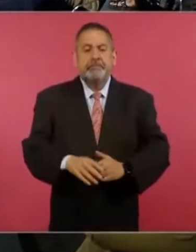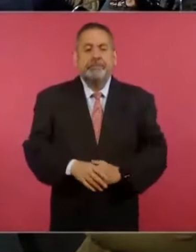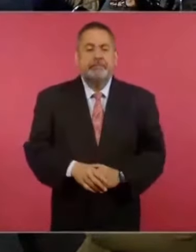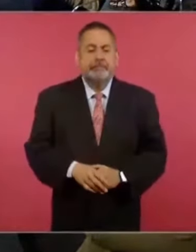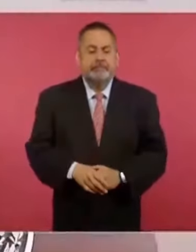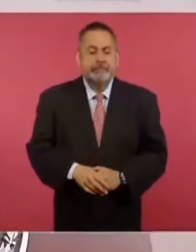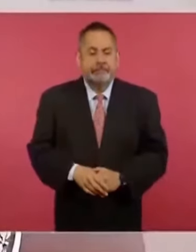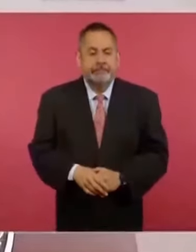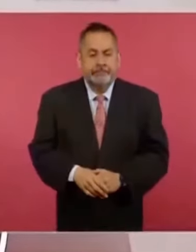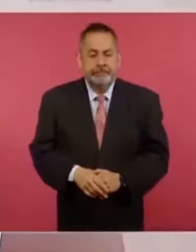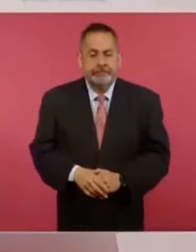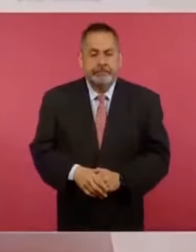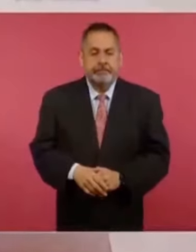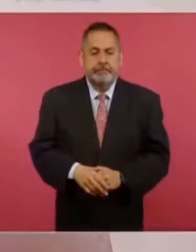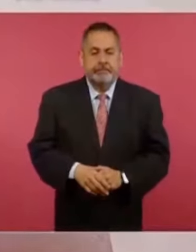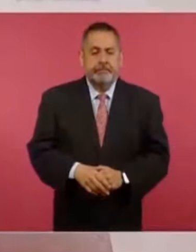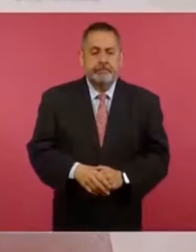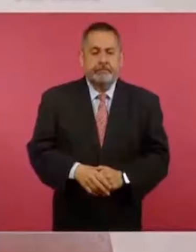Y ya estamos